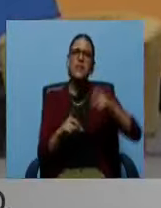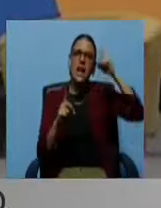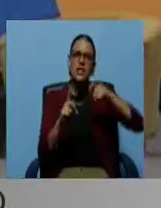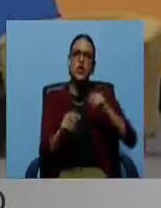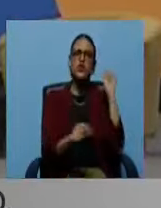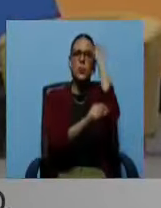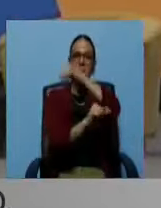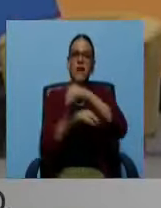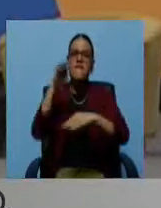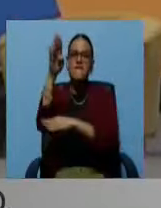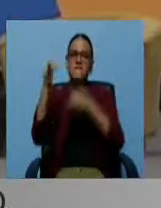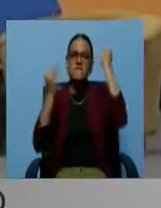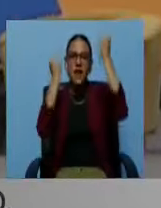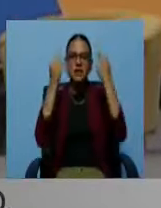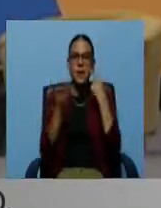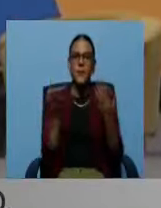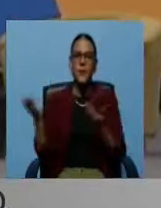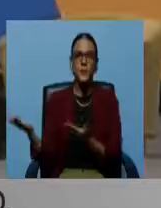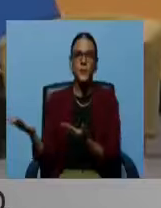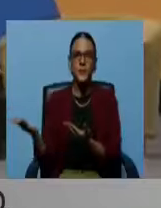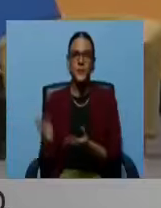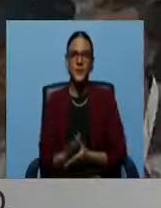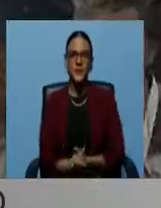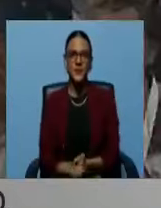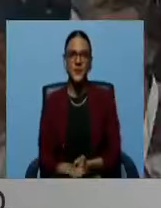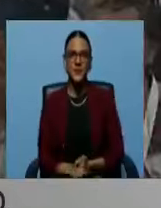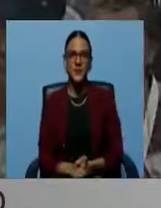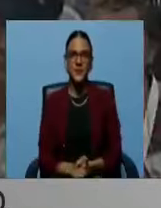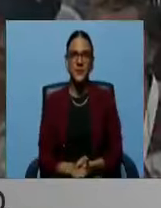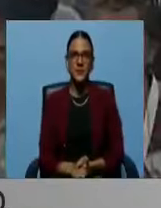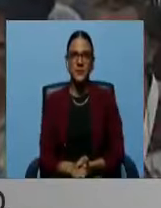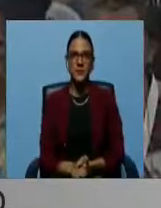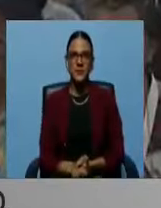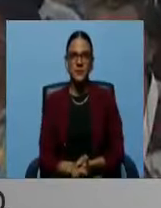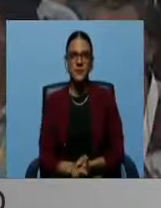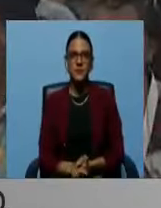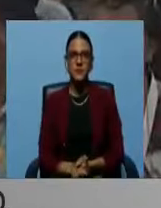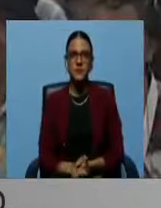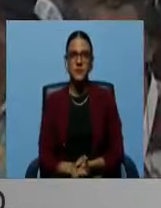definitivamente al fascismo. Adelante, Manu. Gracias.